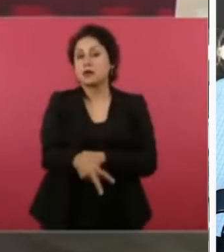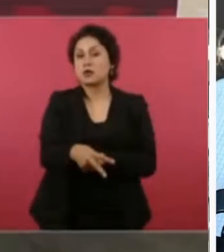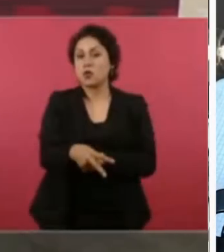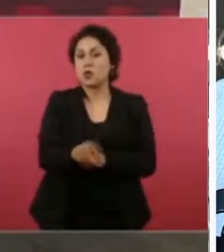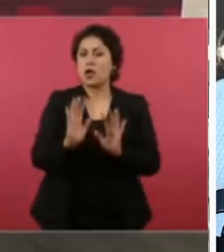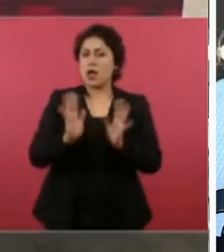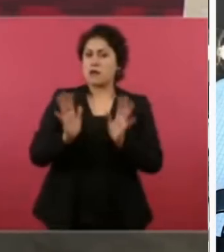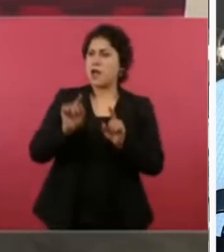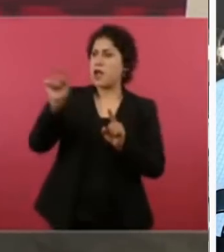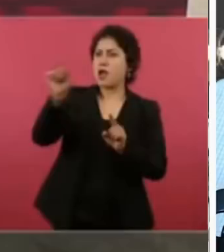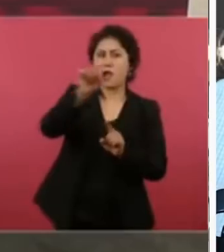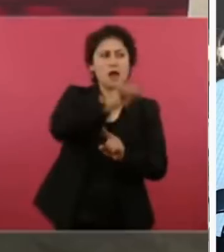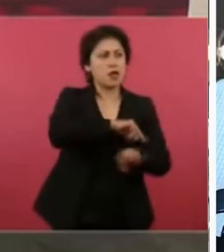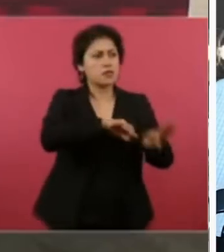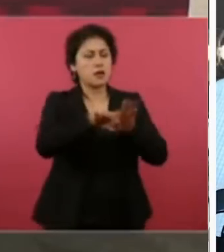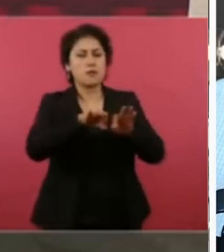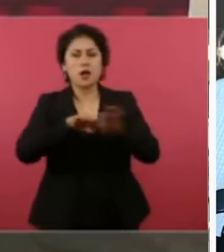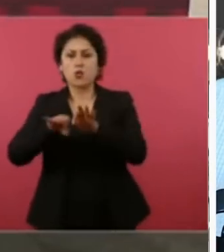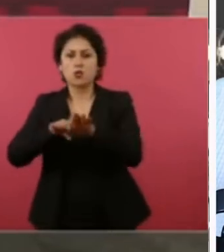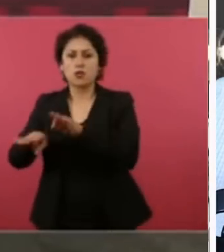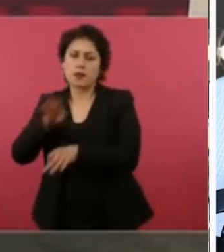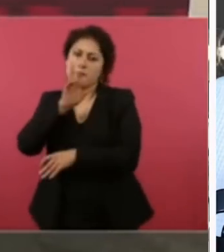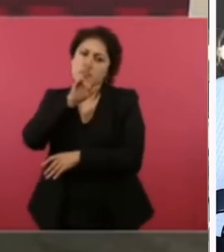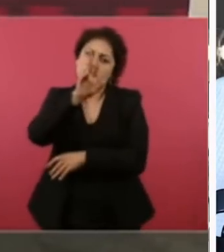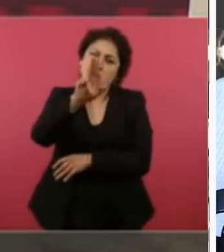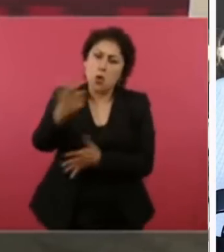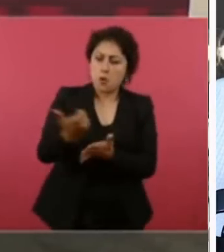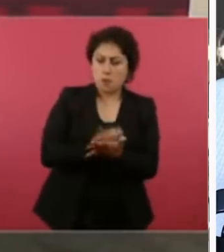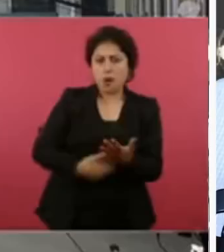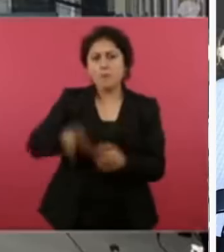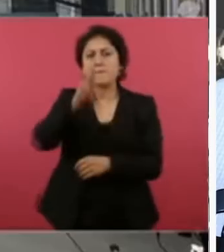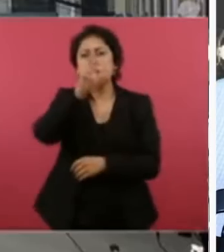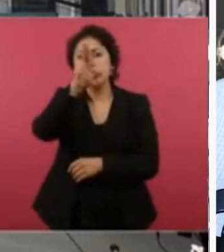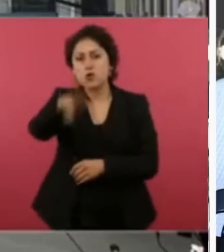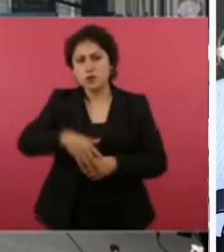posibilidades de trabajo y han mejorado los salarios.